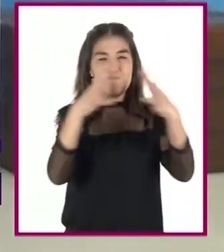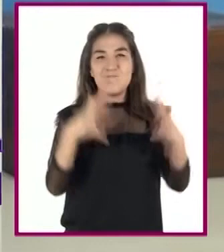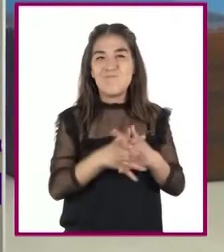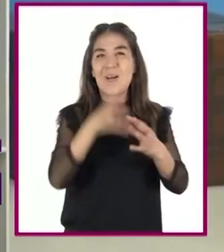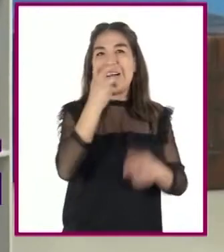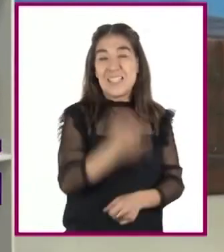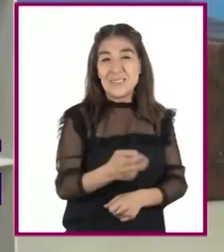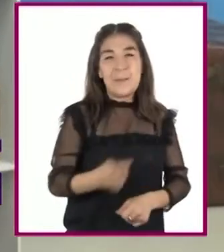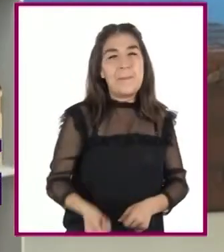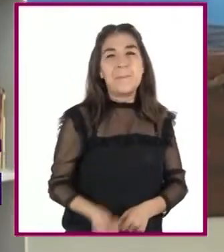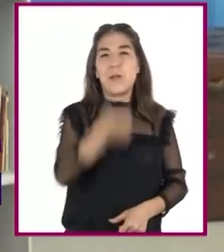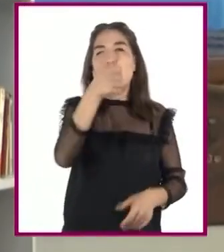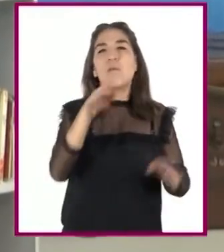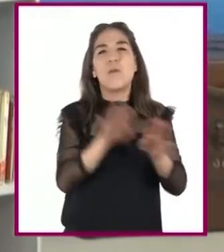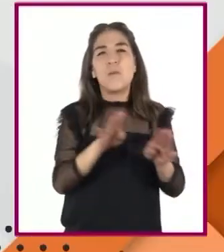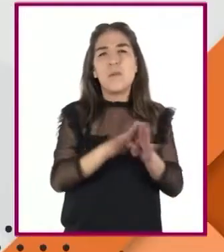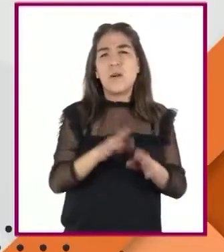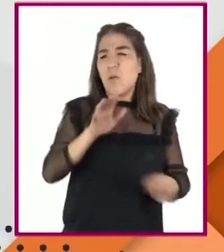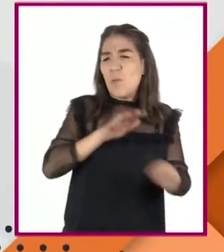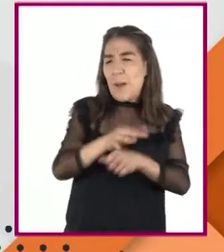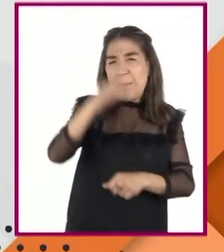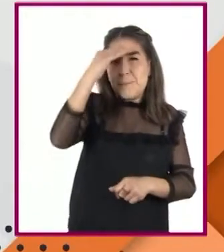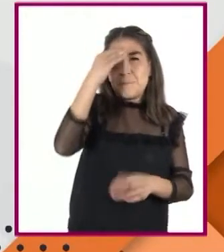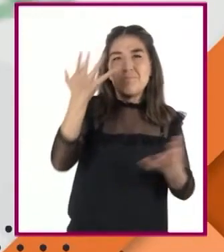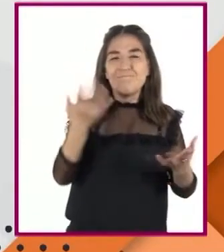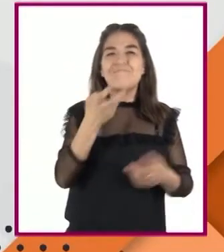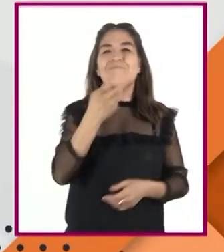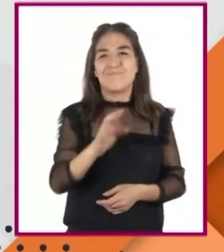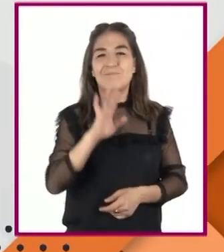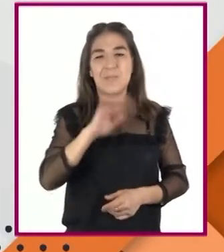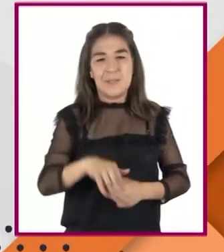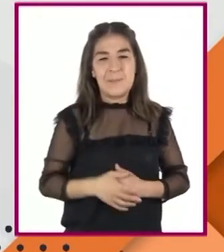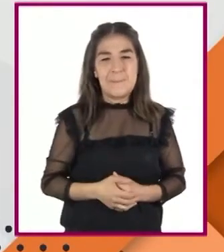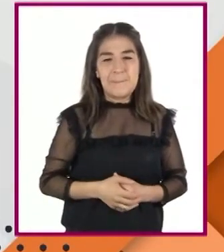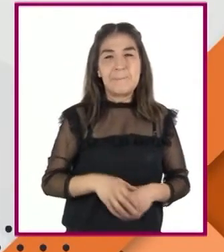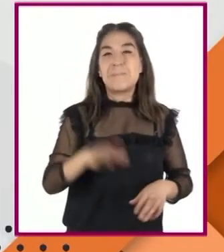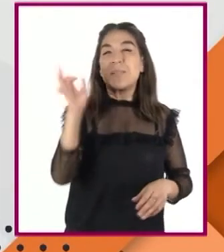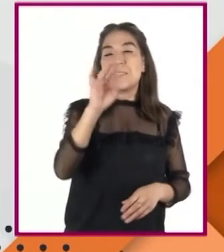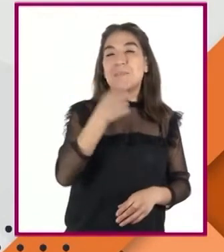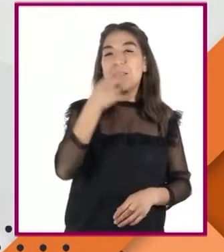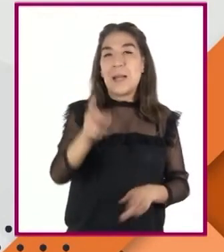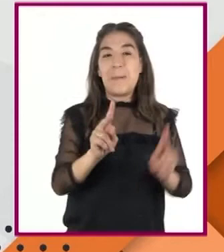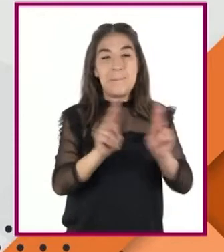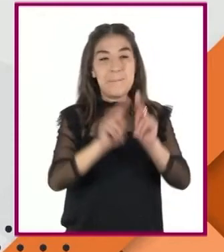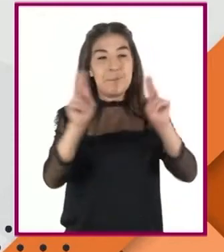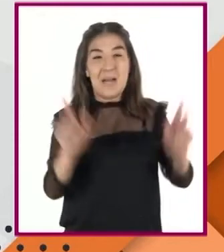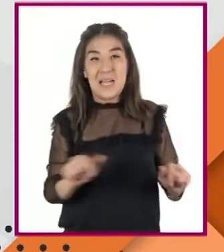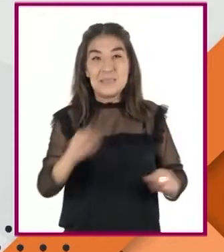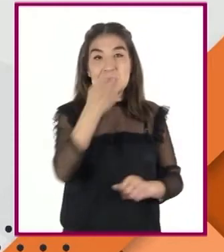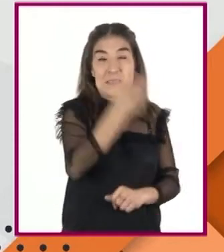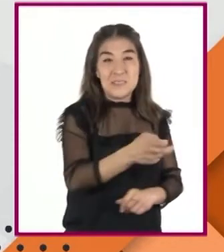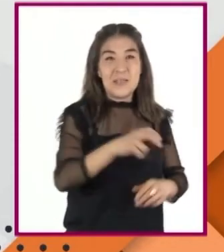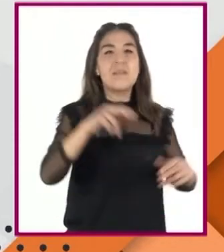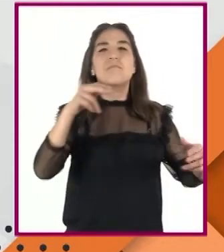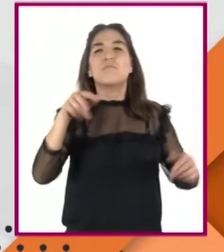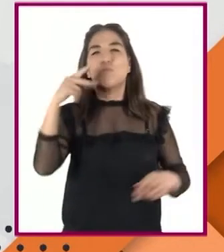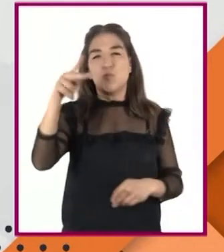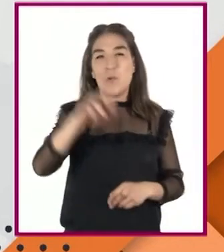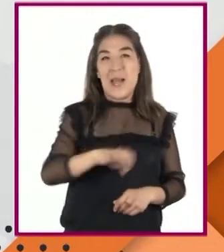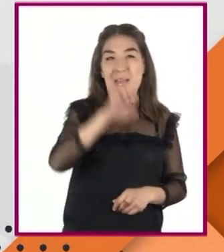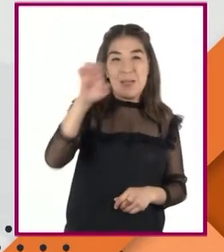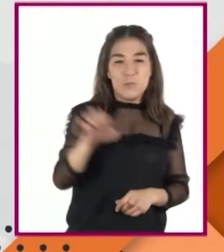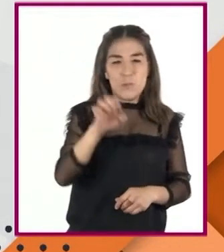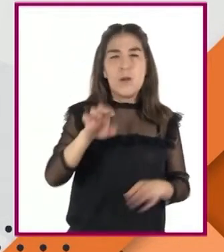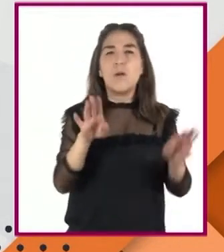cuyas consecuencias no se esperaban. Bajo unas condiciones de supuesta paz, las naciones europeas compitieron por